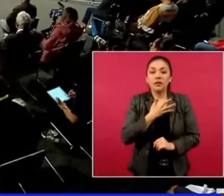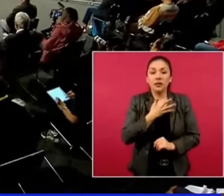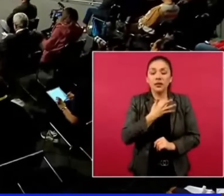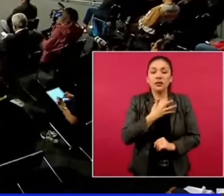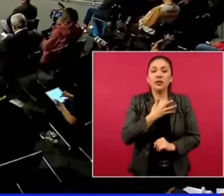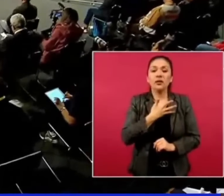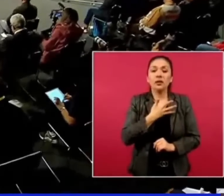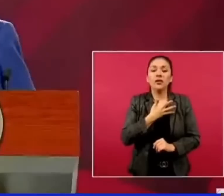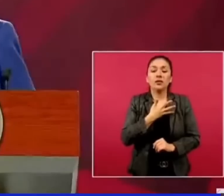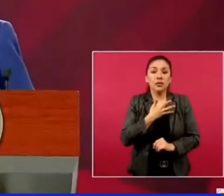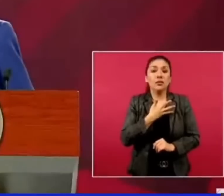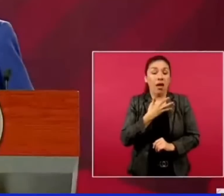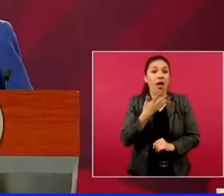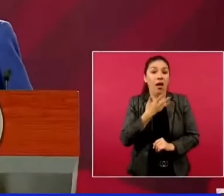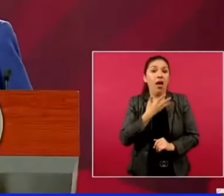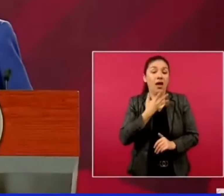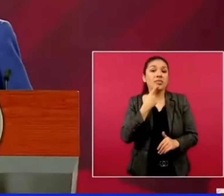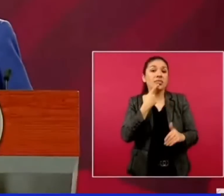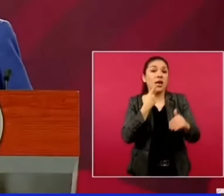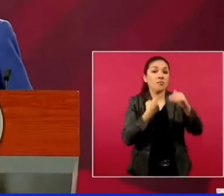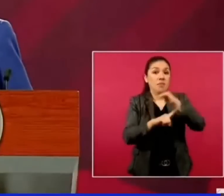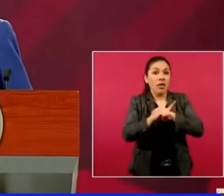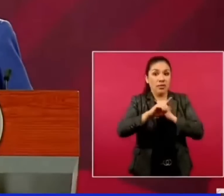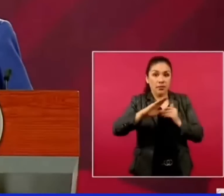una demanda,